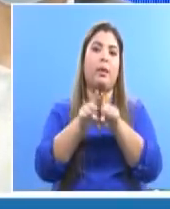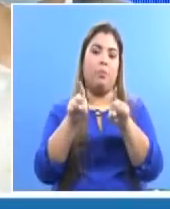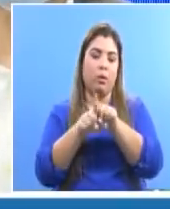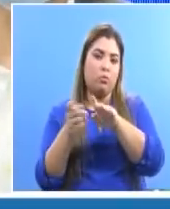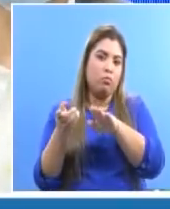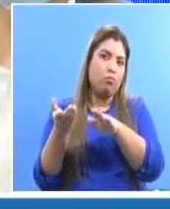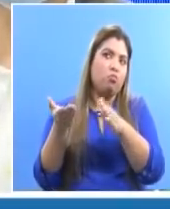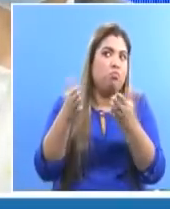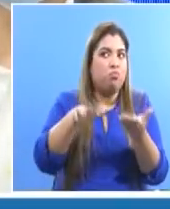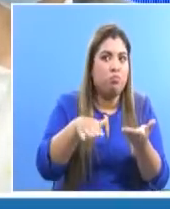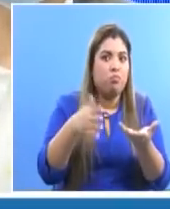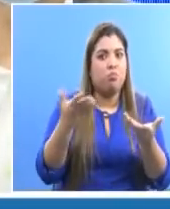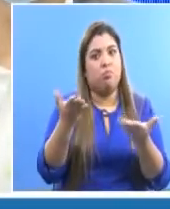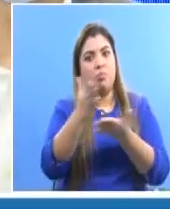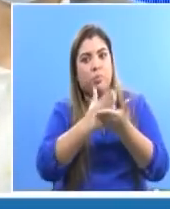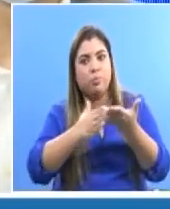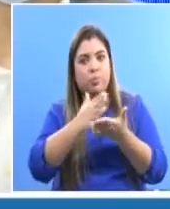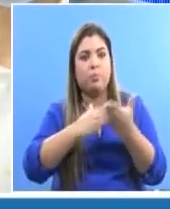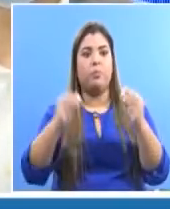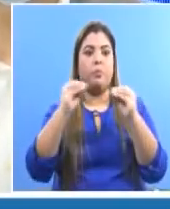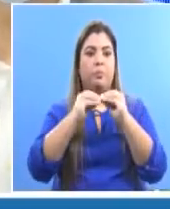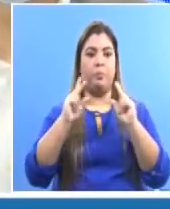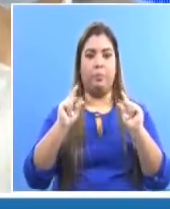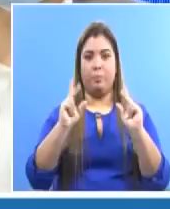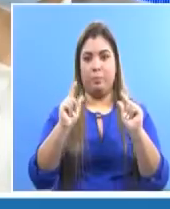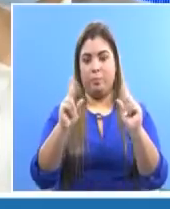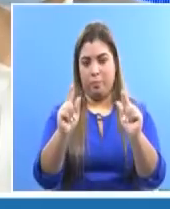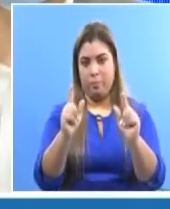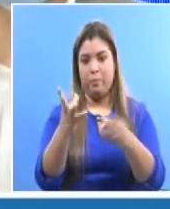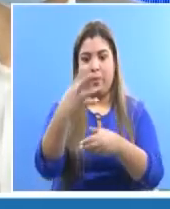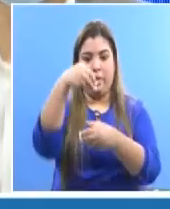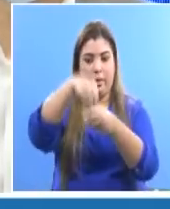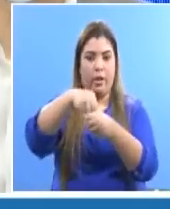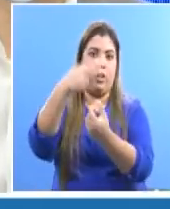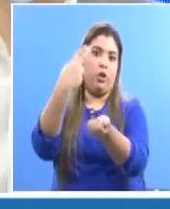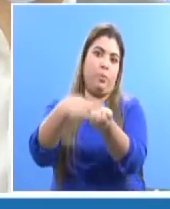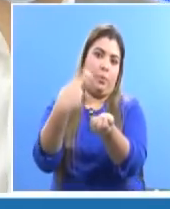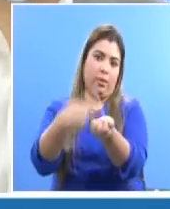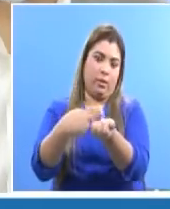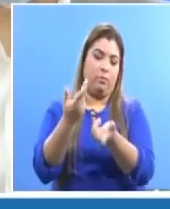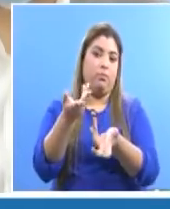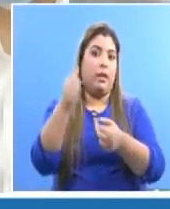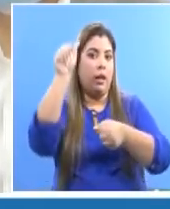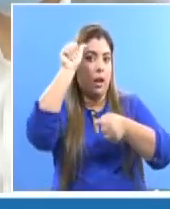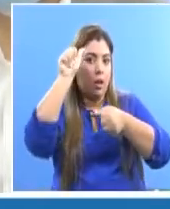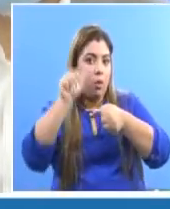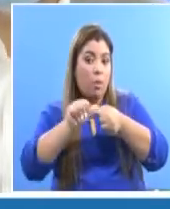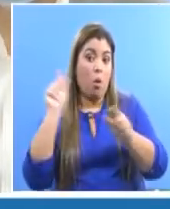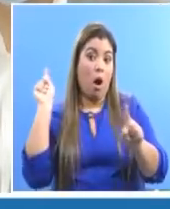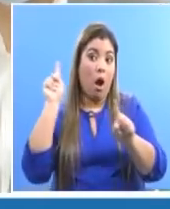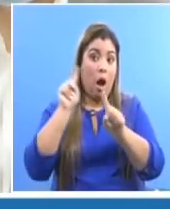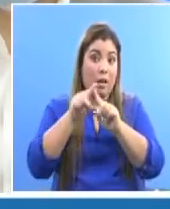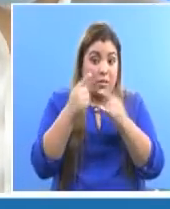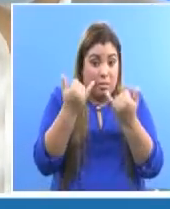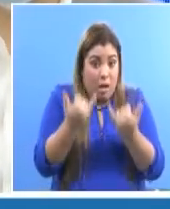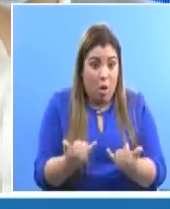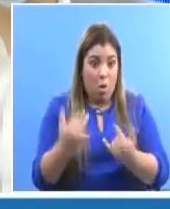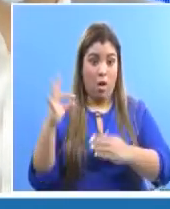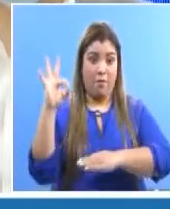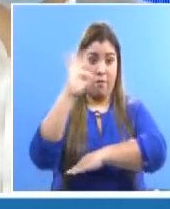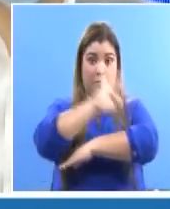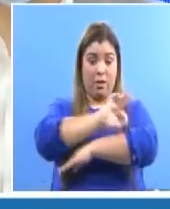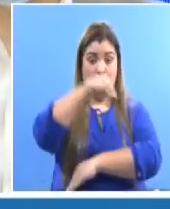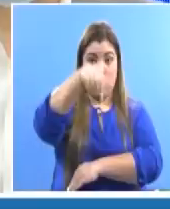tener mayor riesgo de función dentro del hospital. Recordar que hasta la fecha la gran